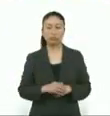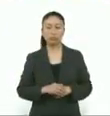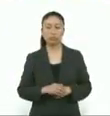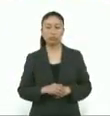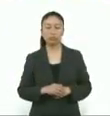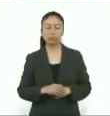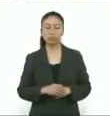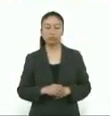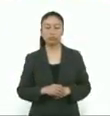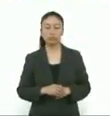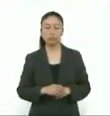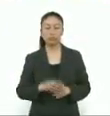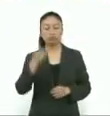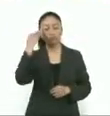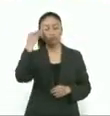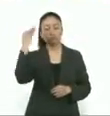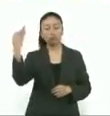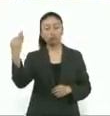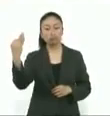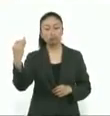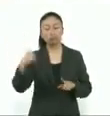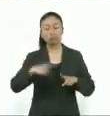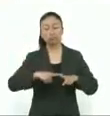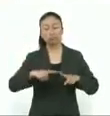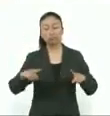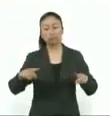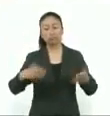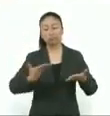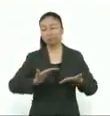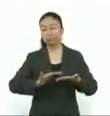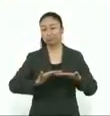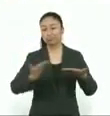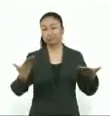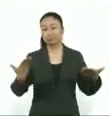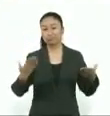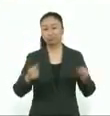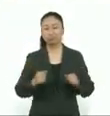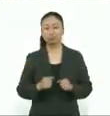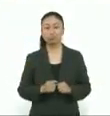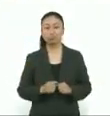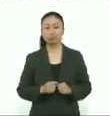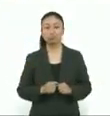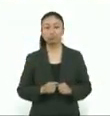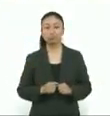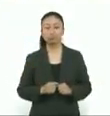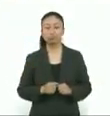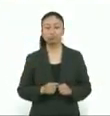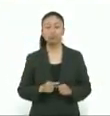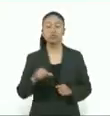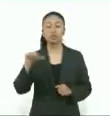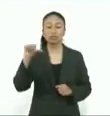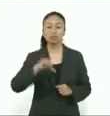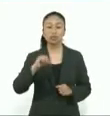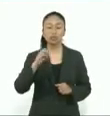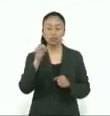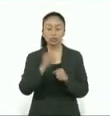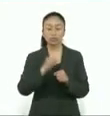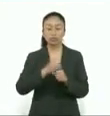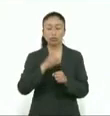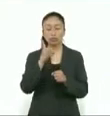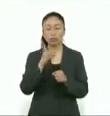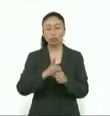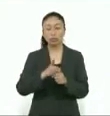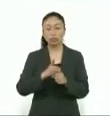vive otros tiempos. Hoy estamos ante una oportunidad histórica